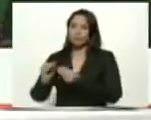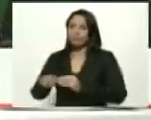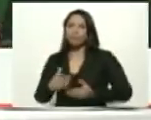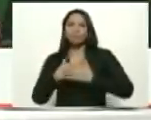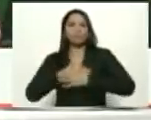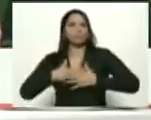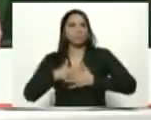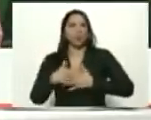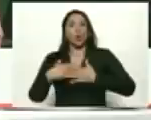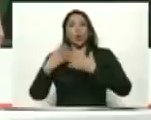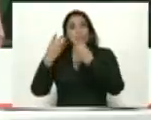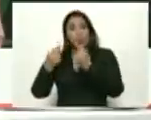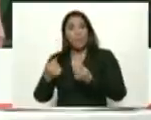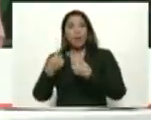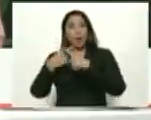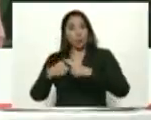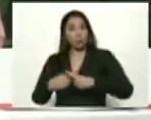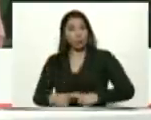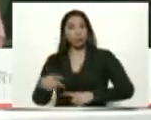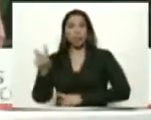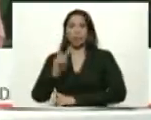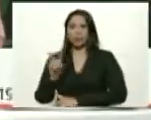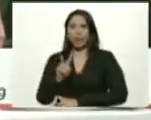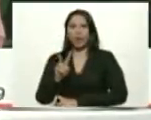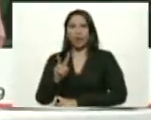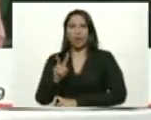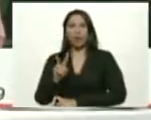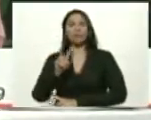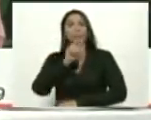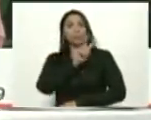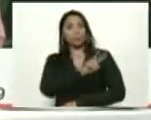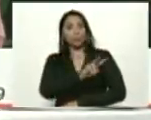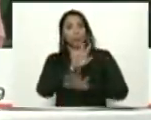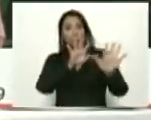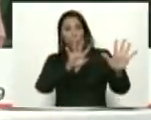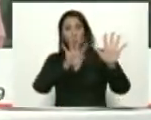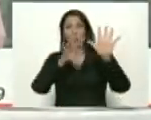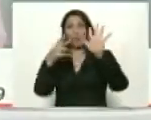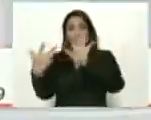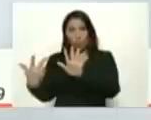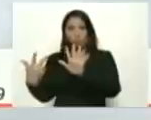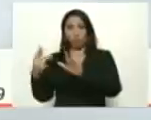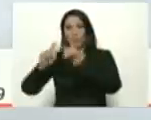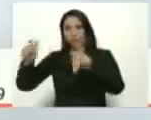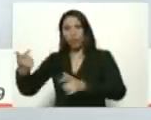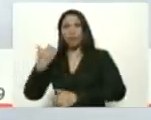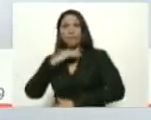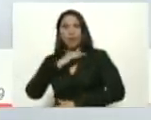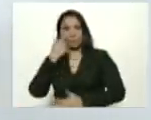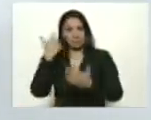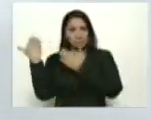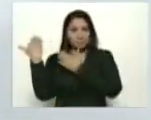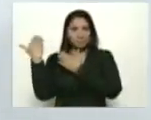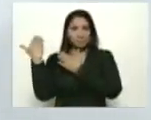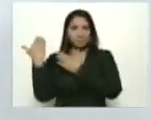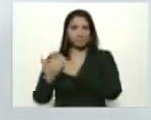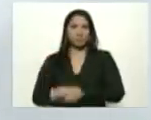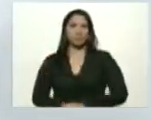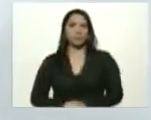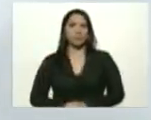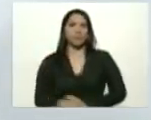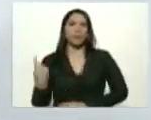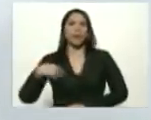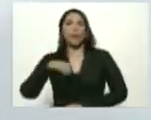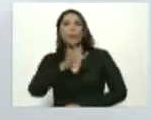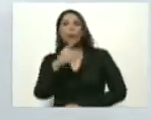estos números, Venezuela llega a 298 casos Tenemos un